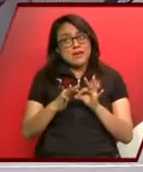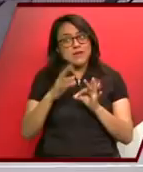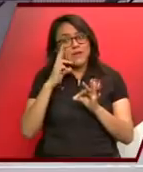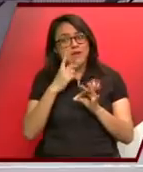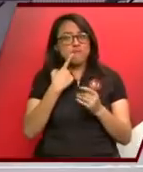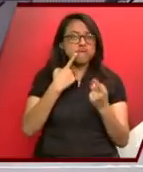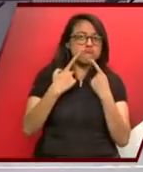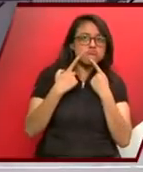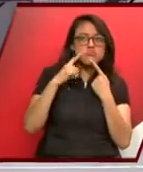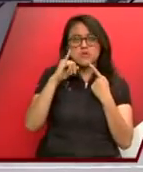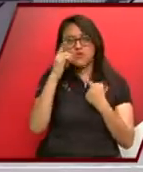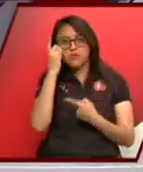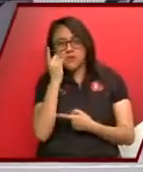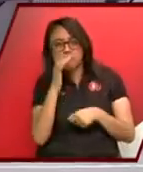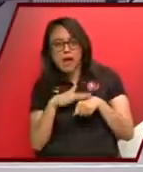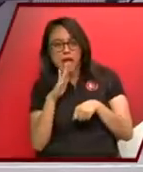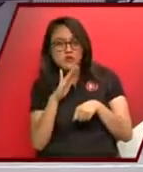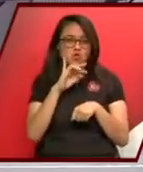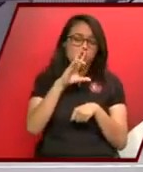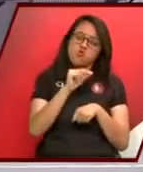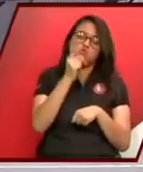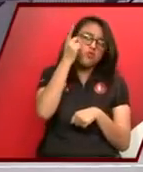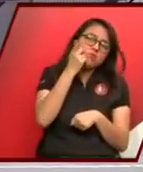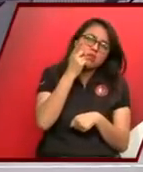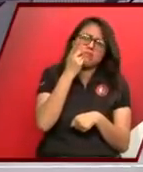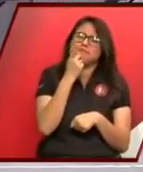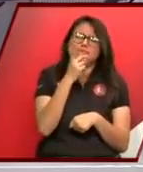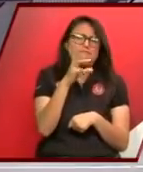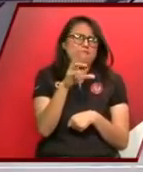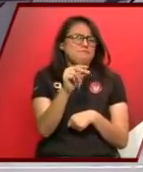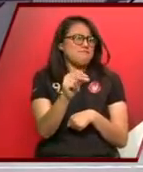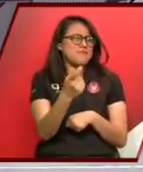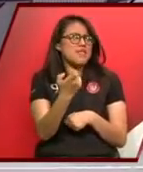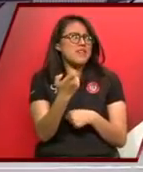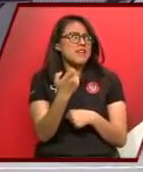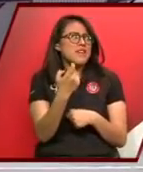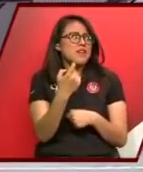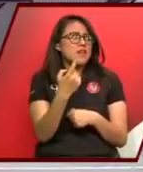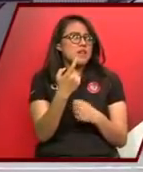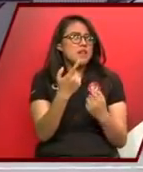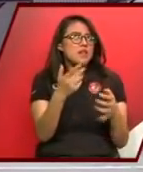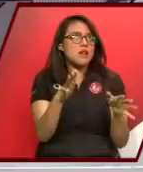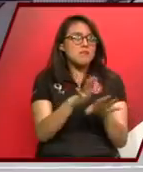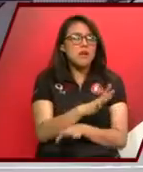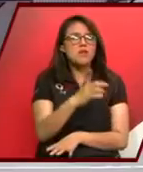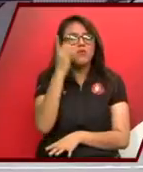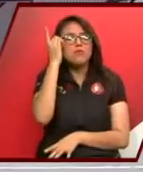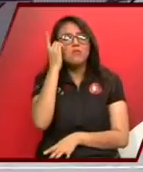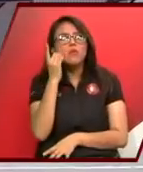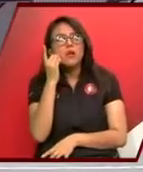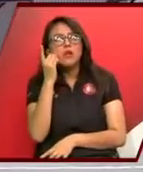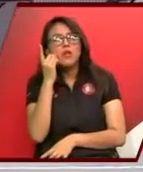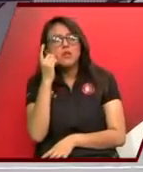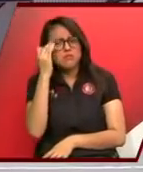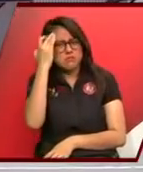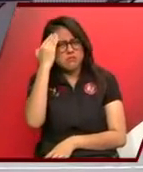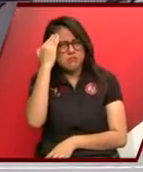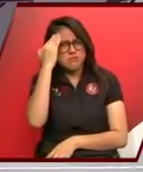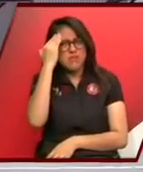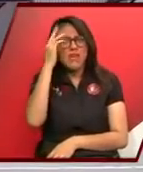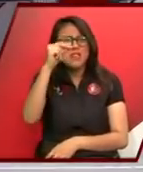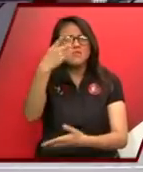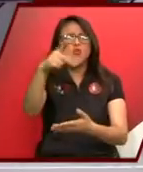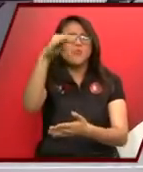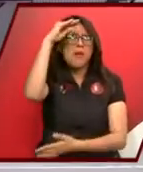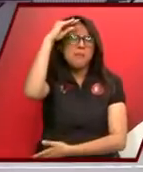que ponerse a discutir si duermo una hora más o no. Y aquellos que dicen que se les rompe el ciclo del sueño, acá